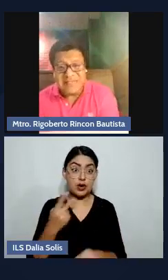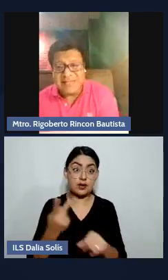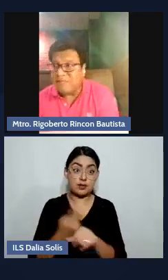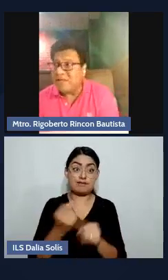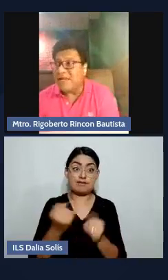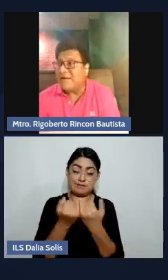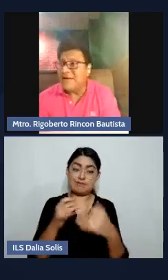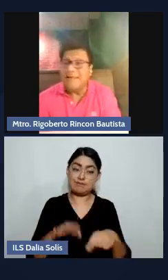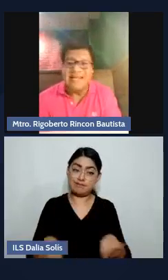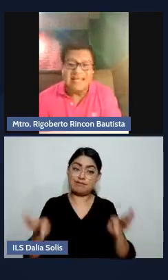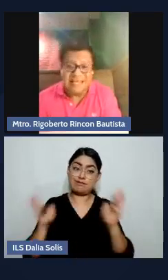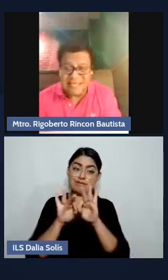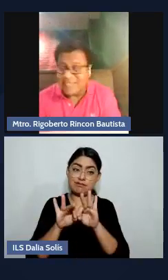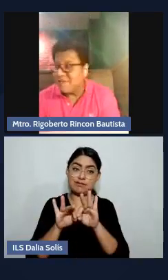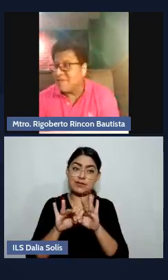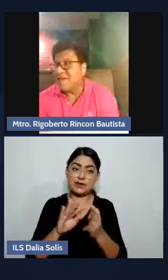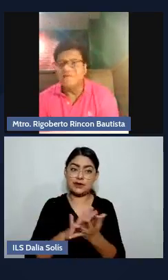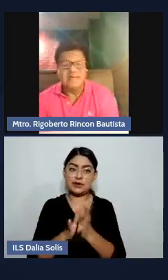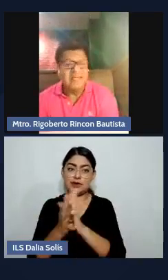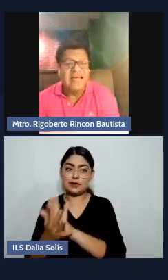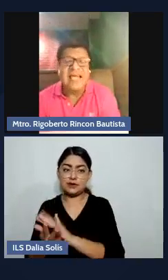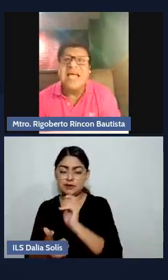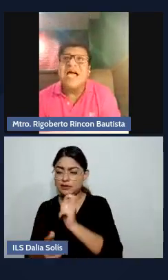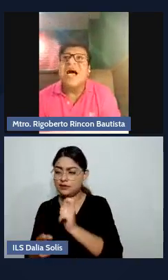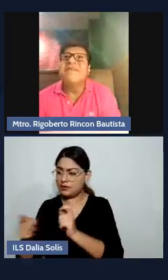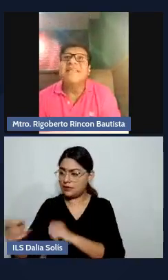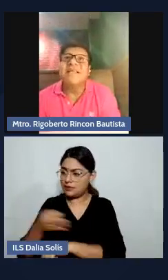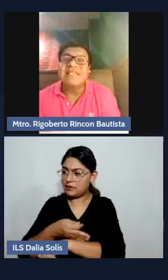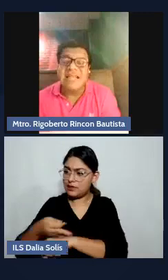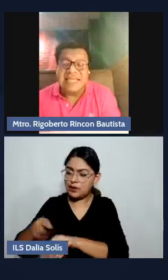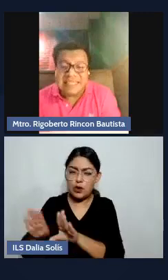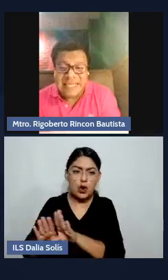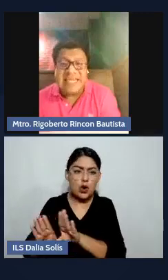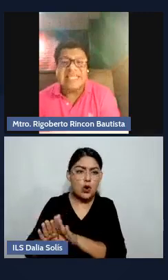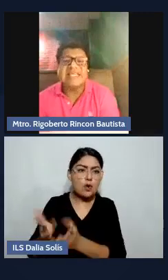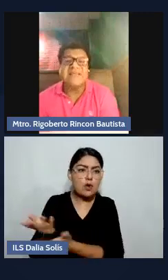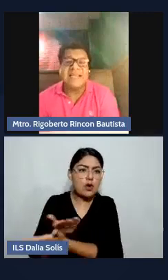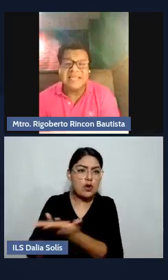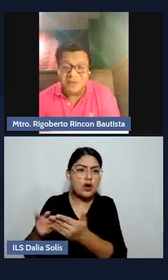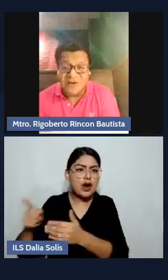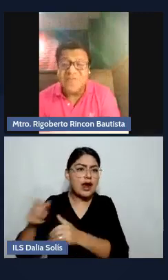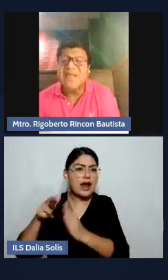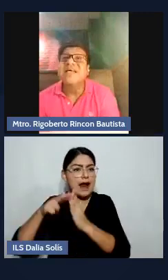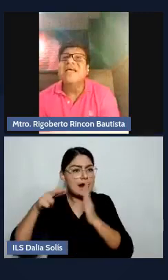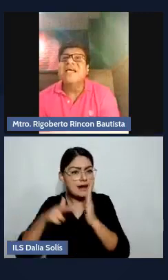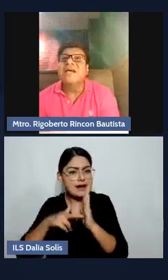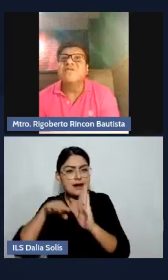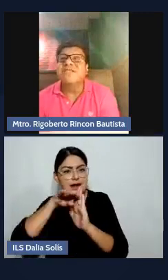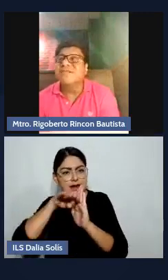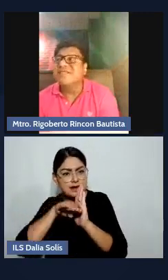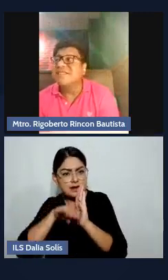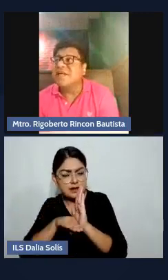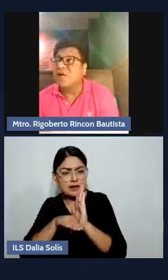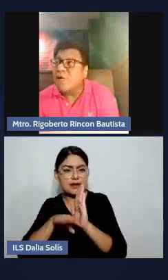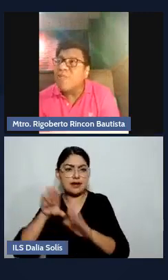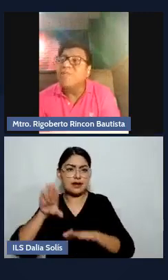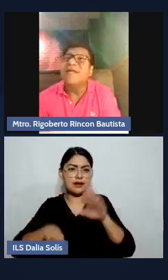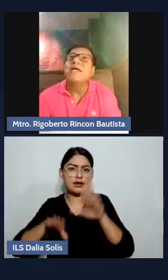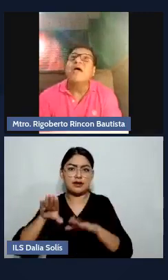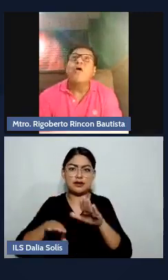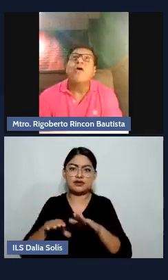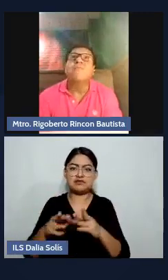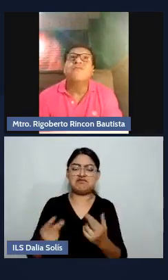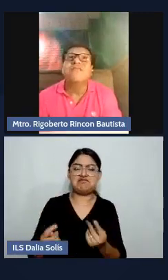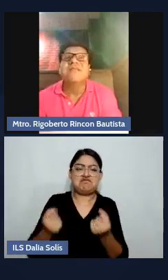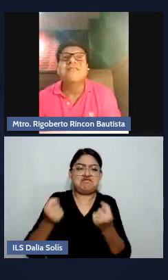habla de la idealización de la familia, habla de las reglas, habla de las normas que muchas veces se rompen o que muchas